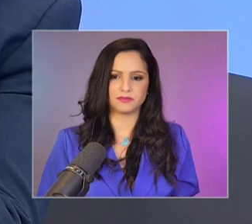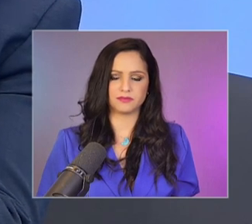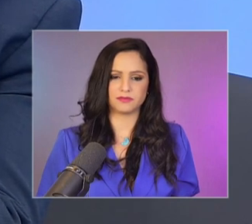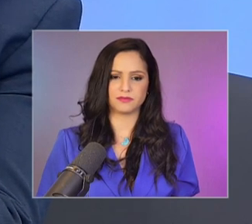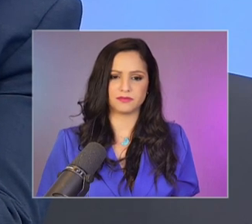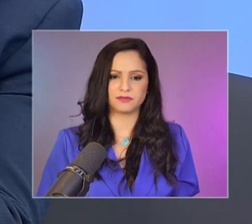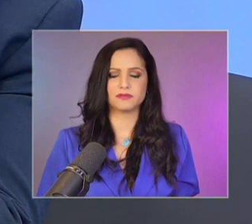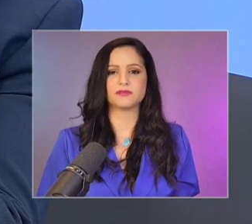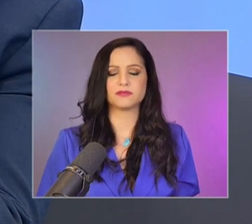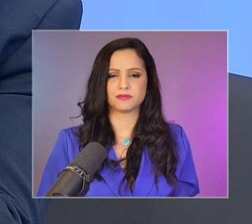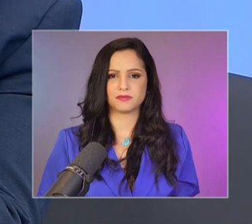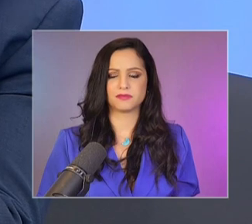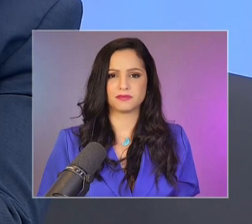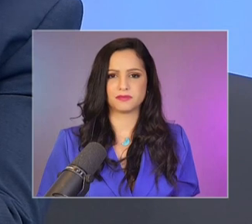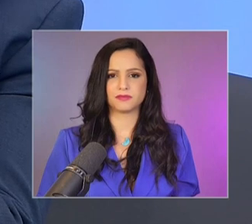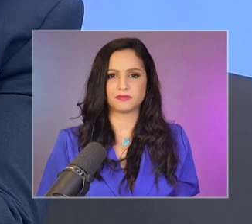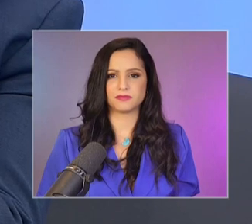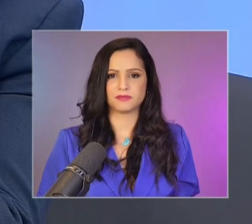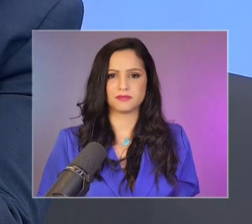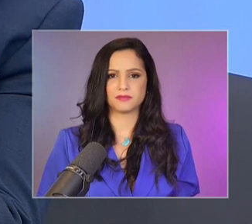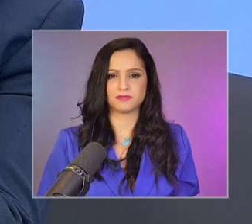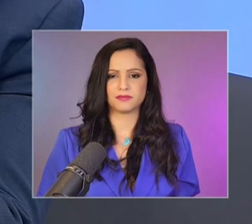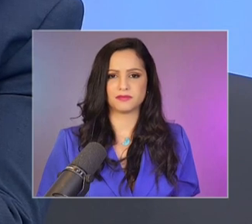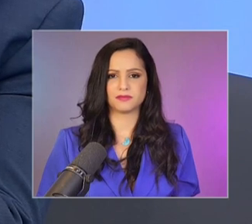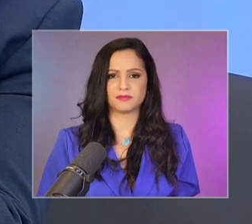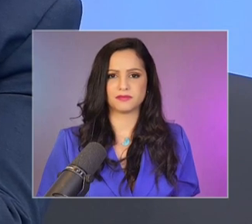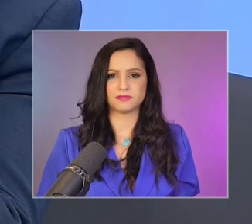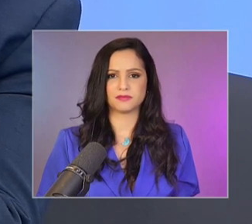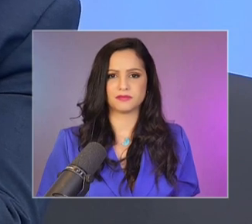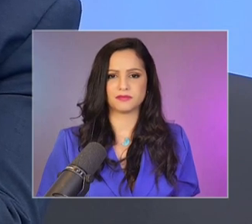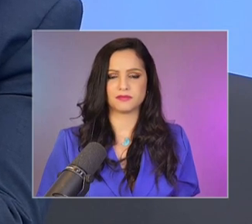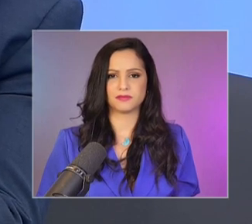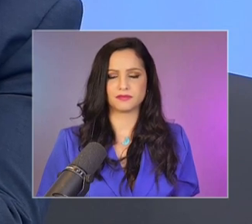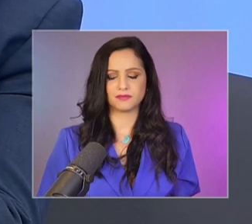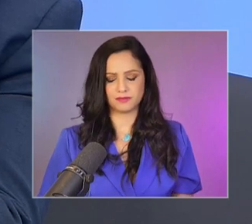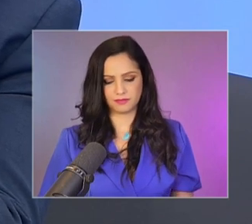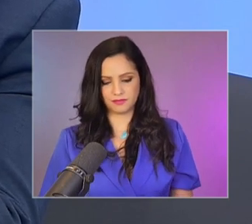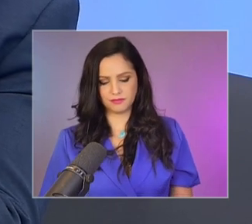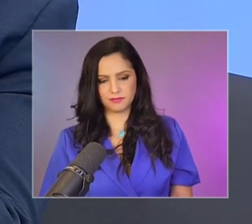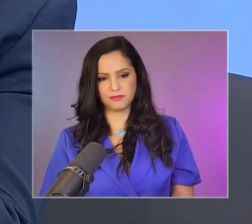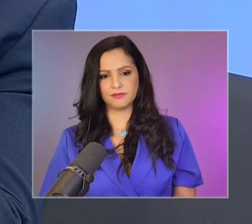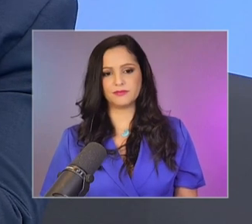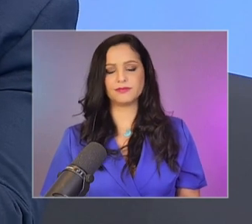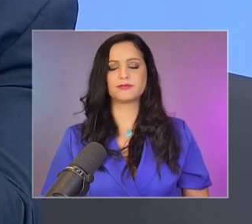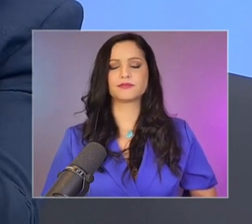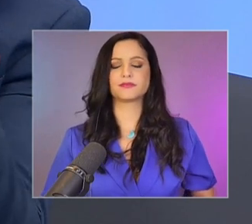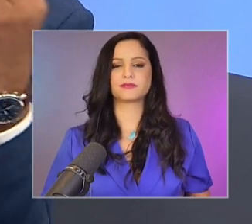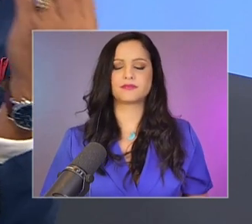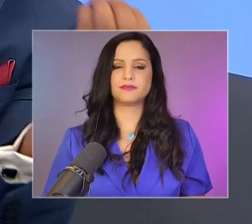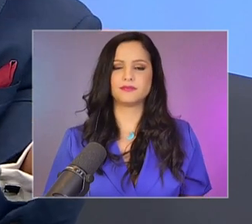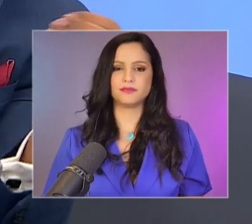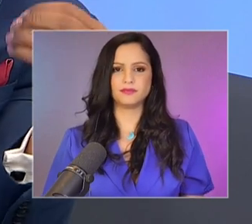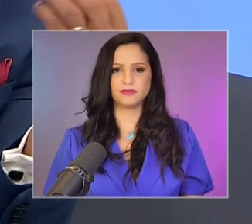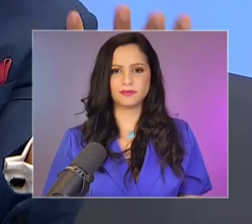asumes un vínculo sano apego sano cuando tú construyes sentido de pertenencia con las figuras primarias tú